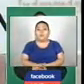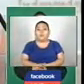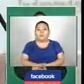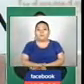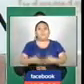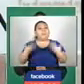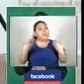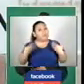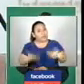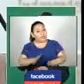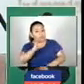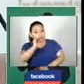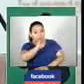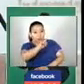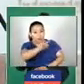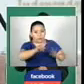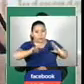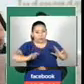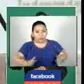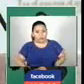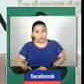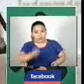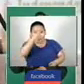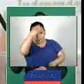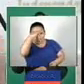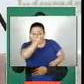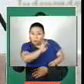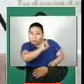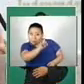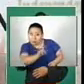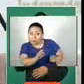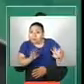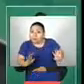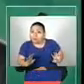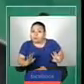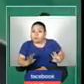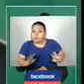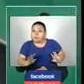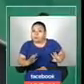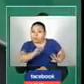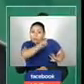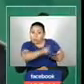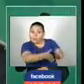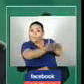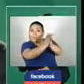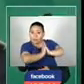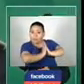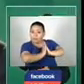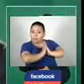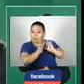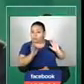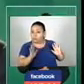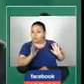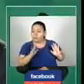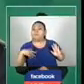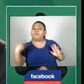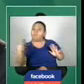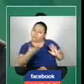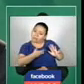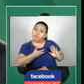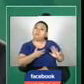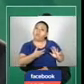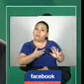al gobierno de Cuba que si ellos lo solicitaban, nosotros